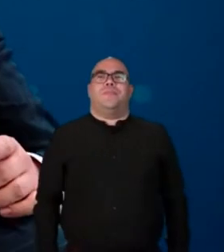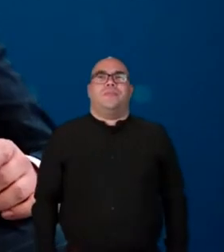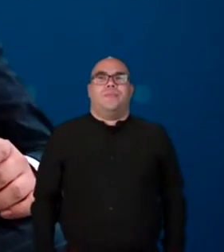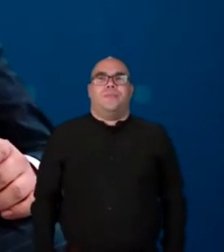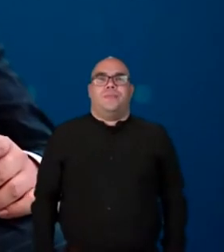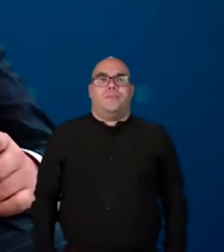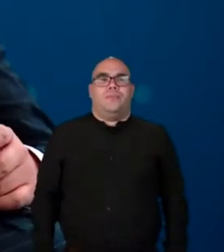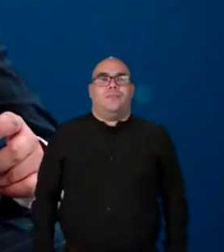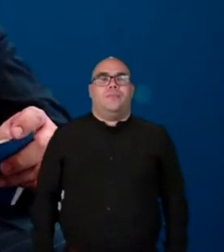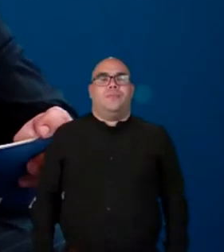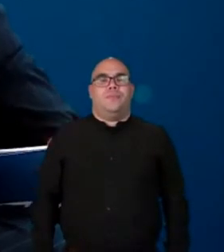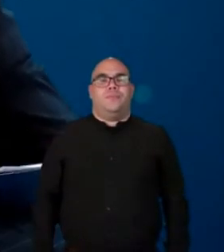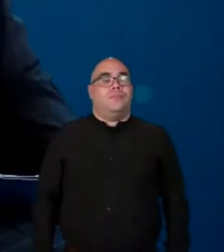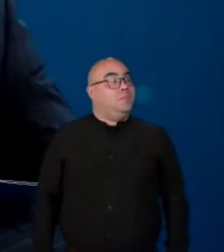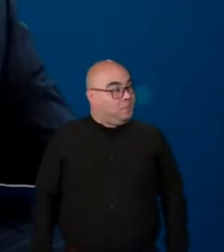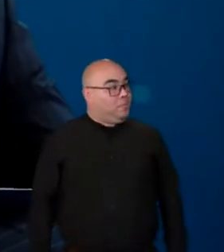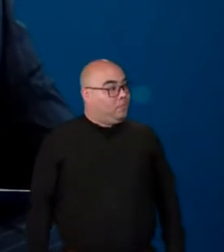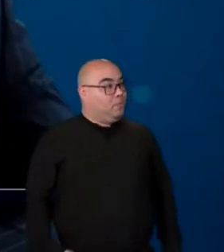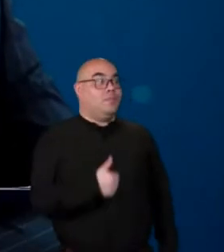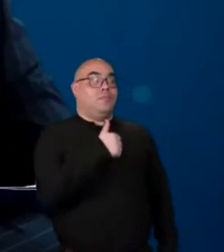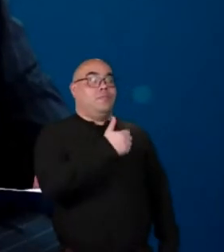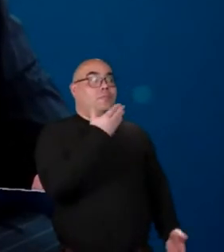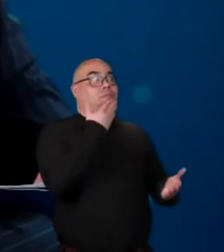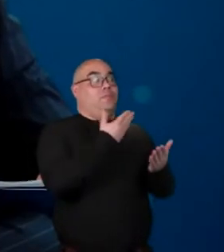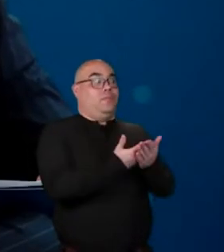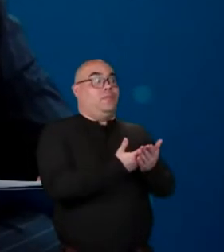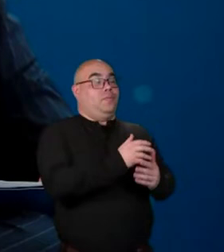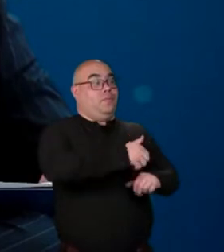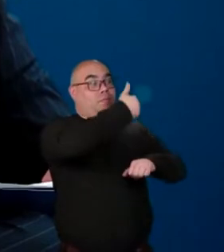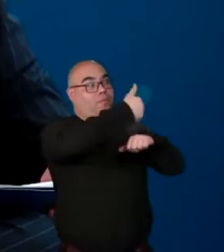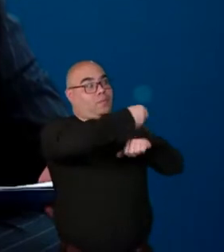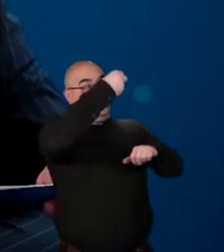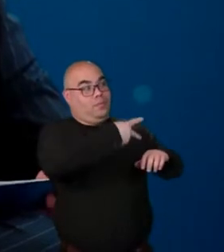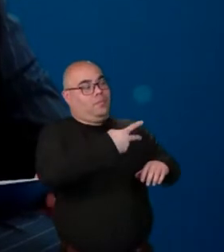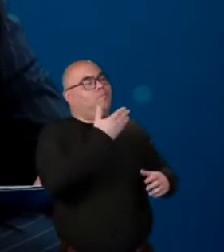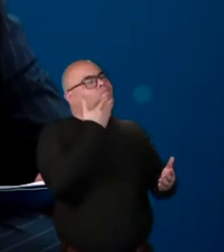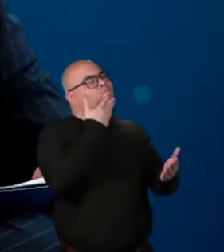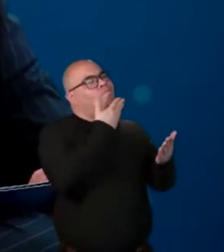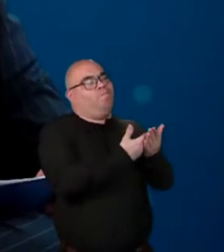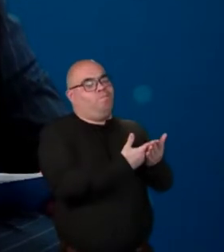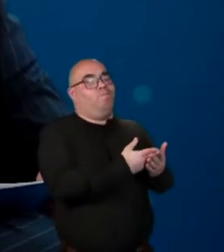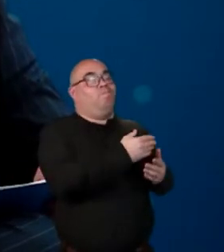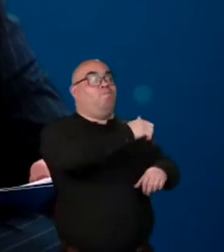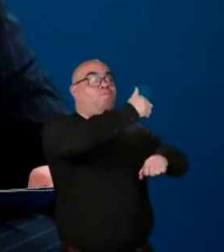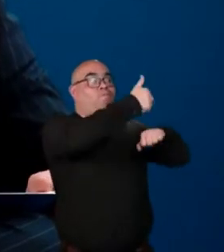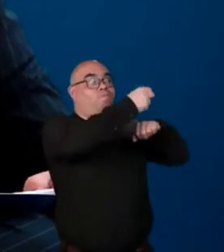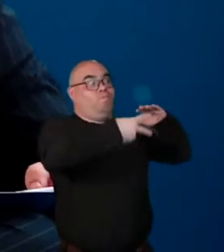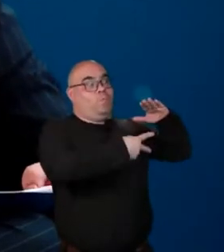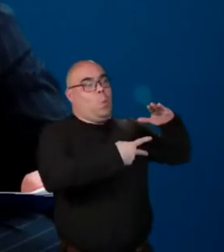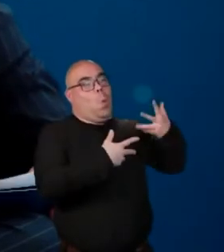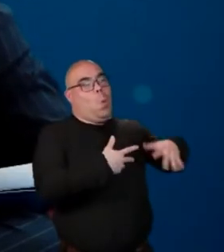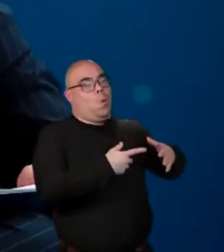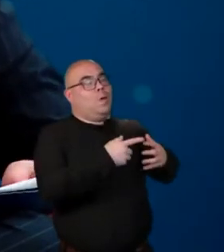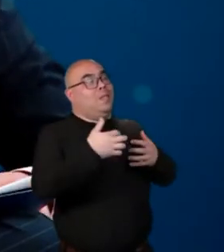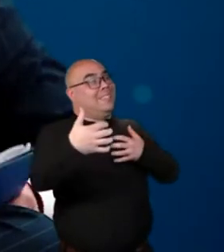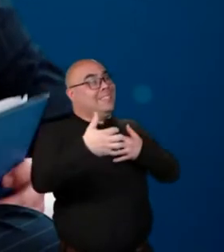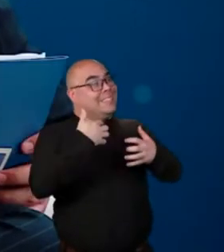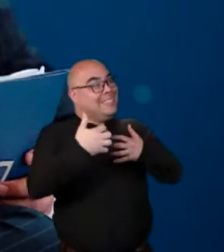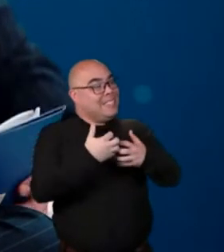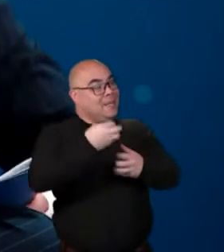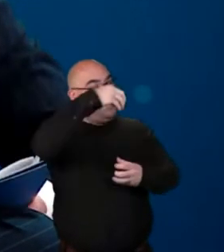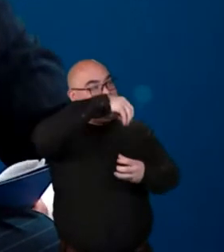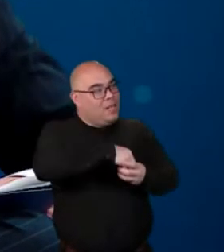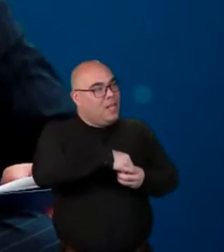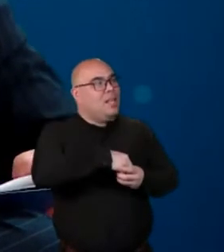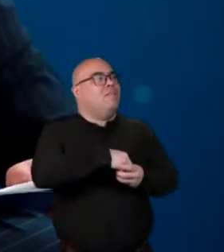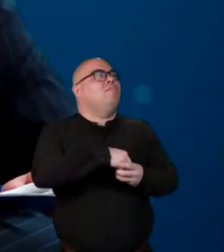bien gracias vicerrector de acuerdo los sistemas internos de aseguramiento de la calidad propenden por